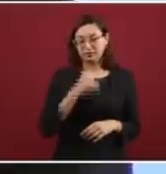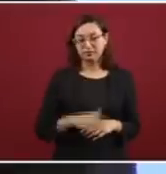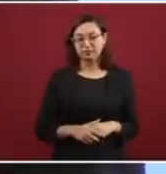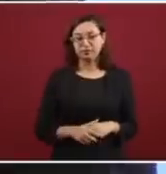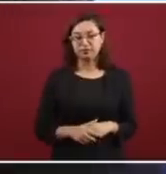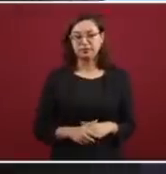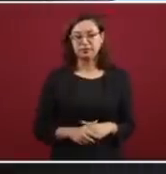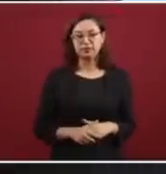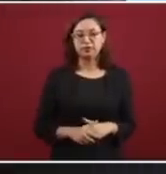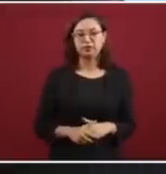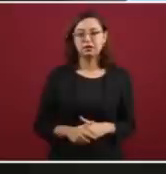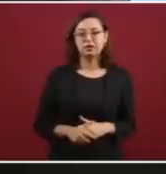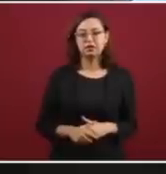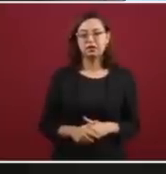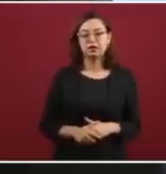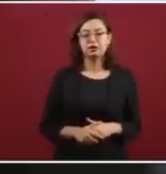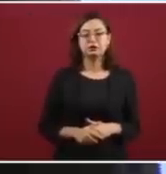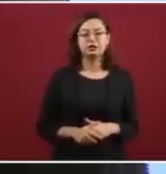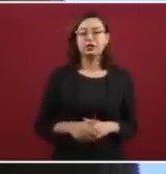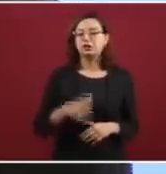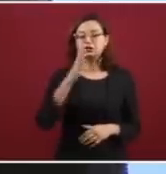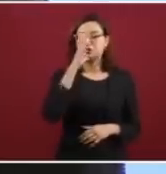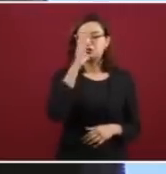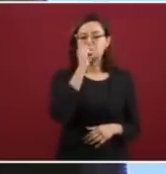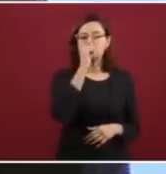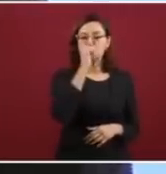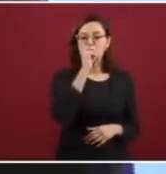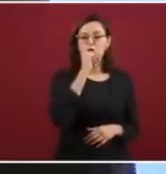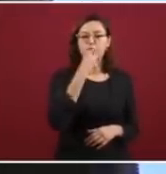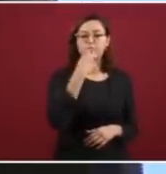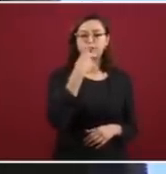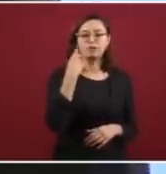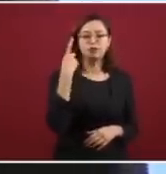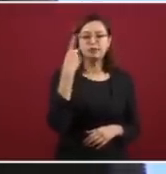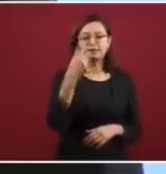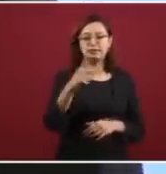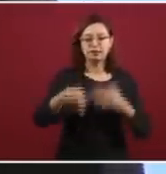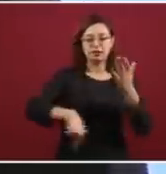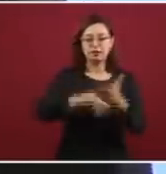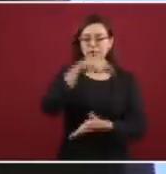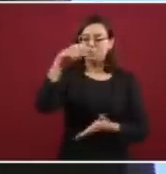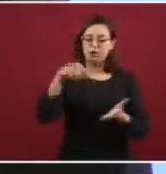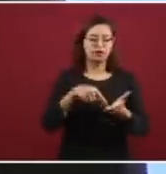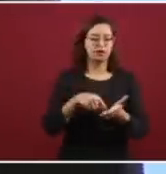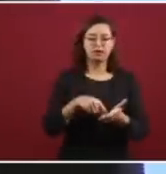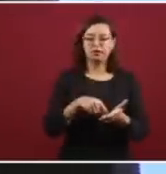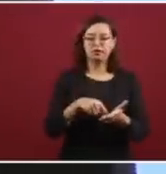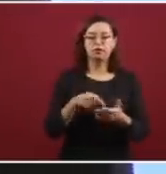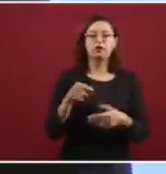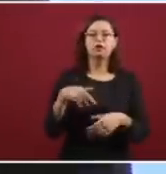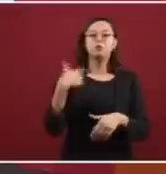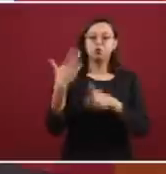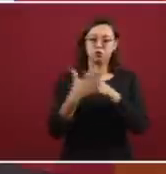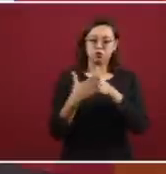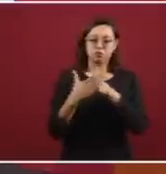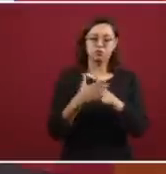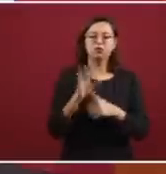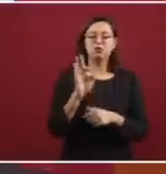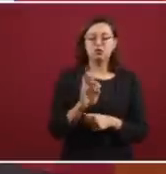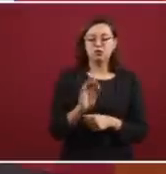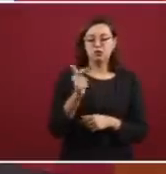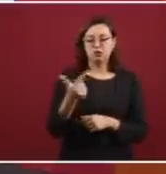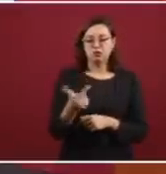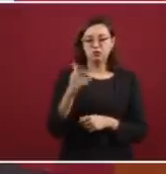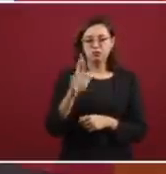no puedo dar la plaza para no ubicarlo en el caso de Tamaulipas, pero cuando la Fiscalía General de la